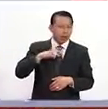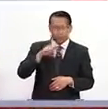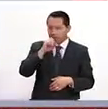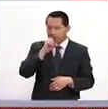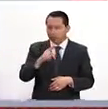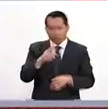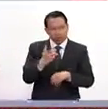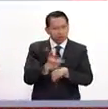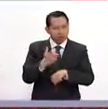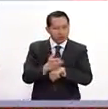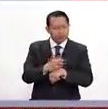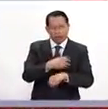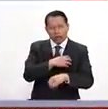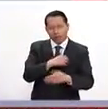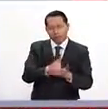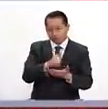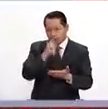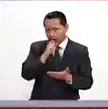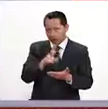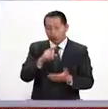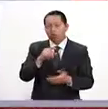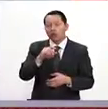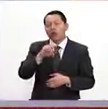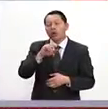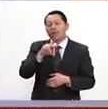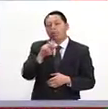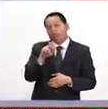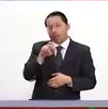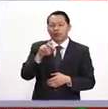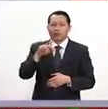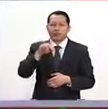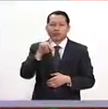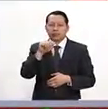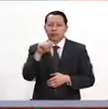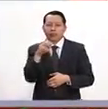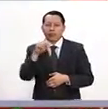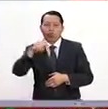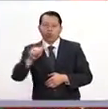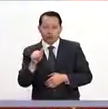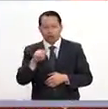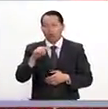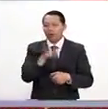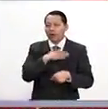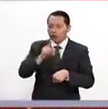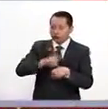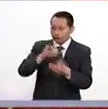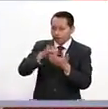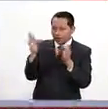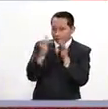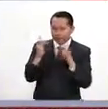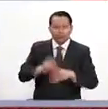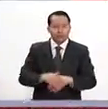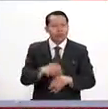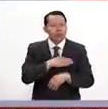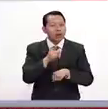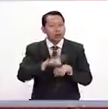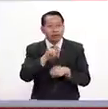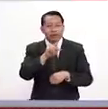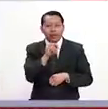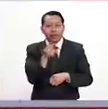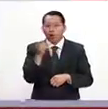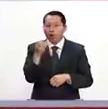de los Estados Unidos, José López Zamorano. Pepe, muy buenos días como siempre. Gracias por estar con nosotros. Muy buenos días, Pati. Buenos días,